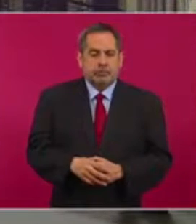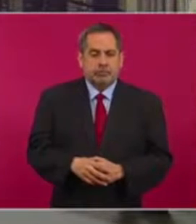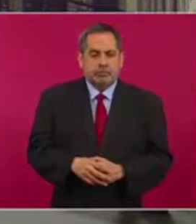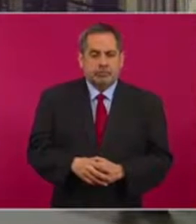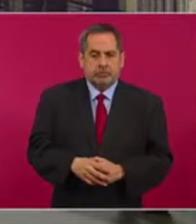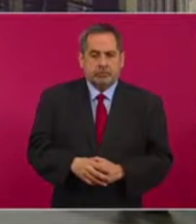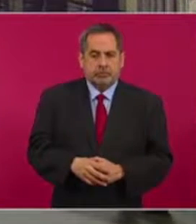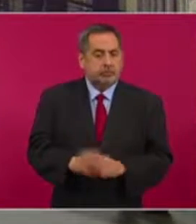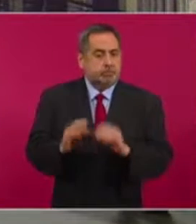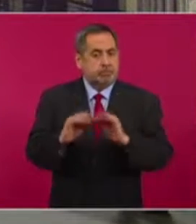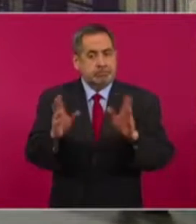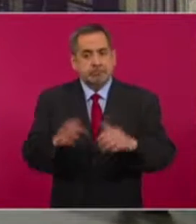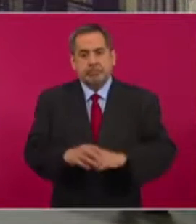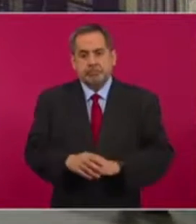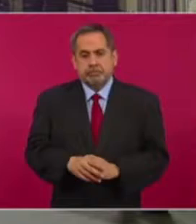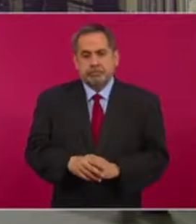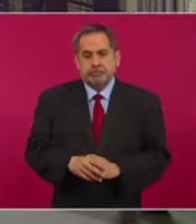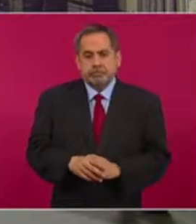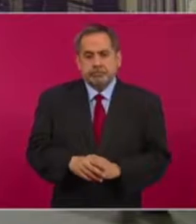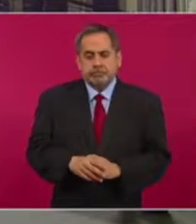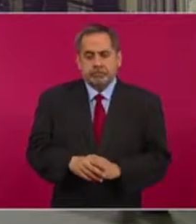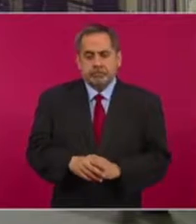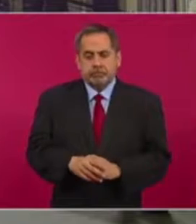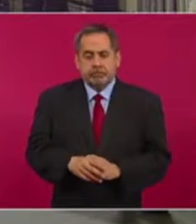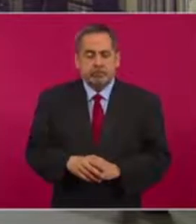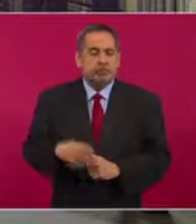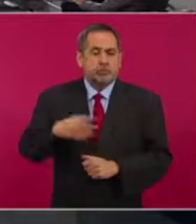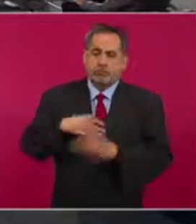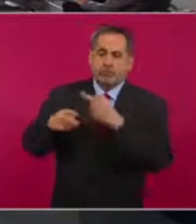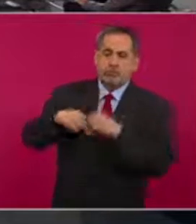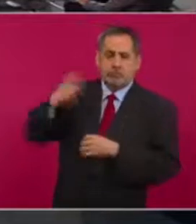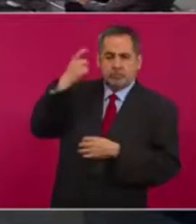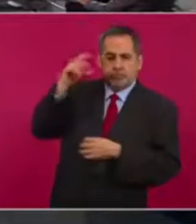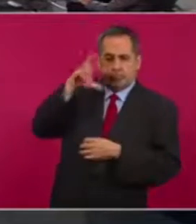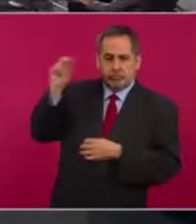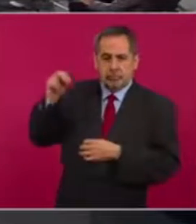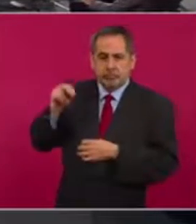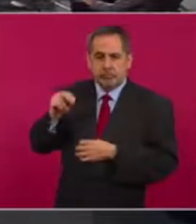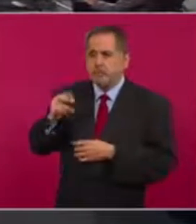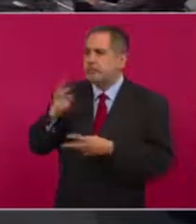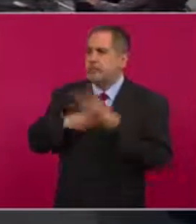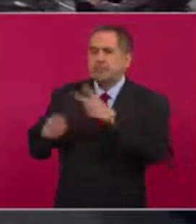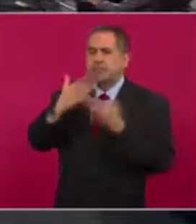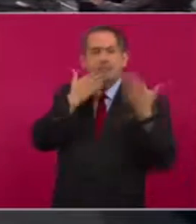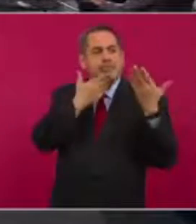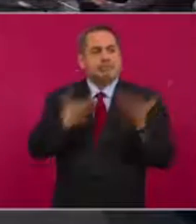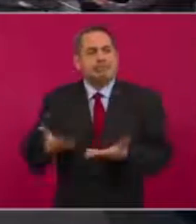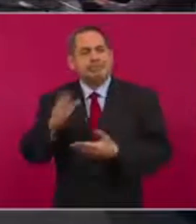Por cierto, así que yo soy de Quintana Roo y todos son bienvenidos a Cancún.